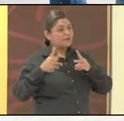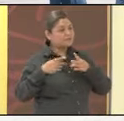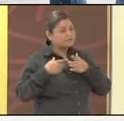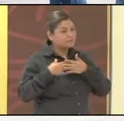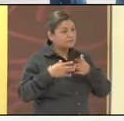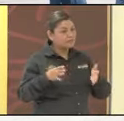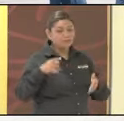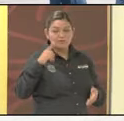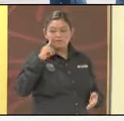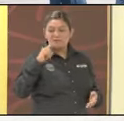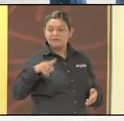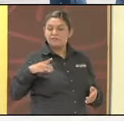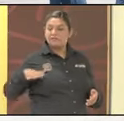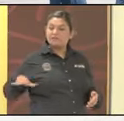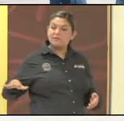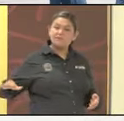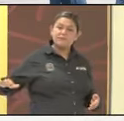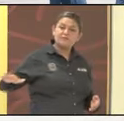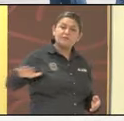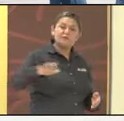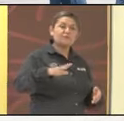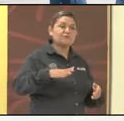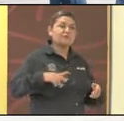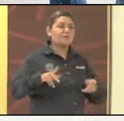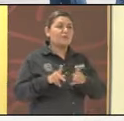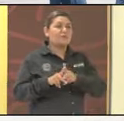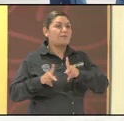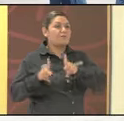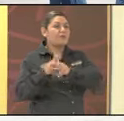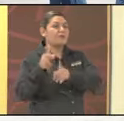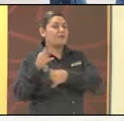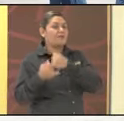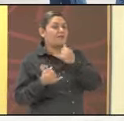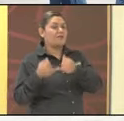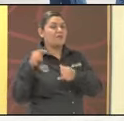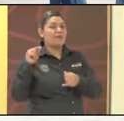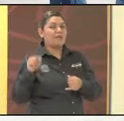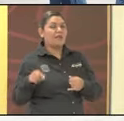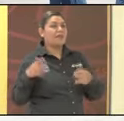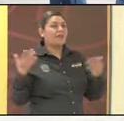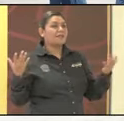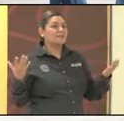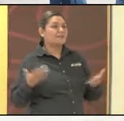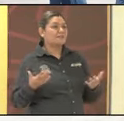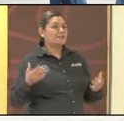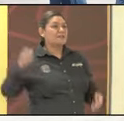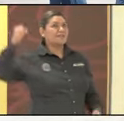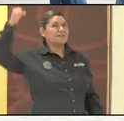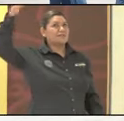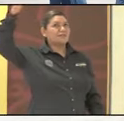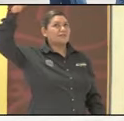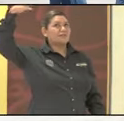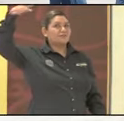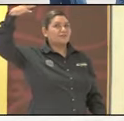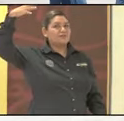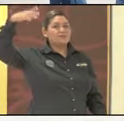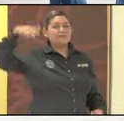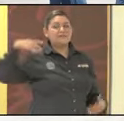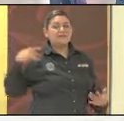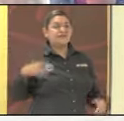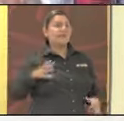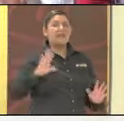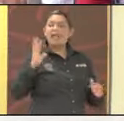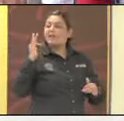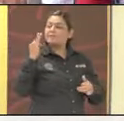ese patio enorme en el fraccionamiento Los Mangos, los niños haciendo sus actividades en el sol. Pues eso ya se va